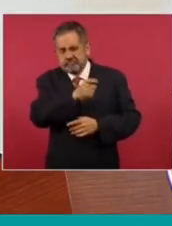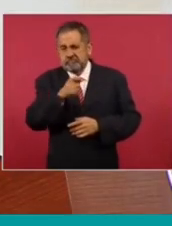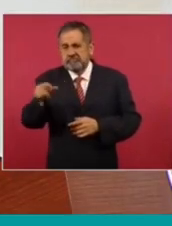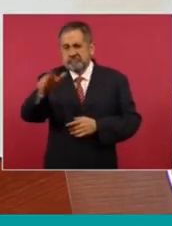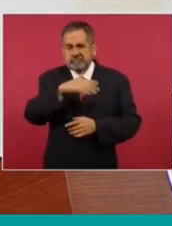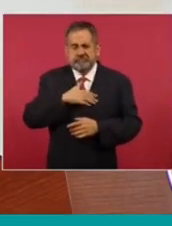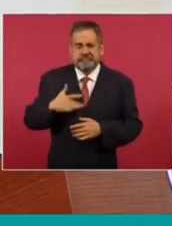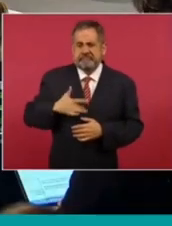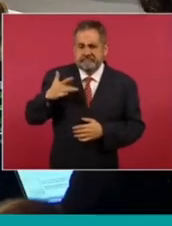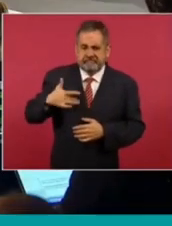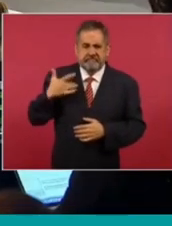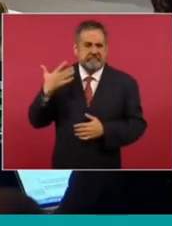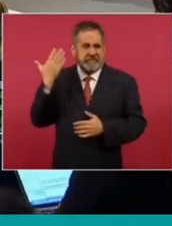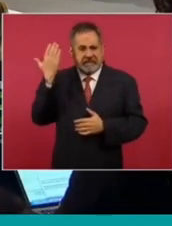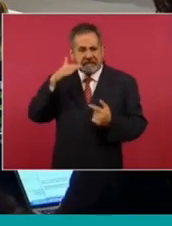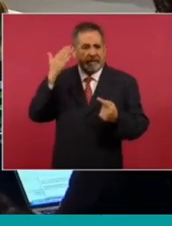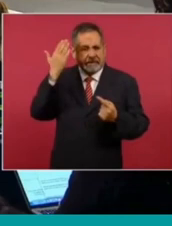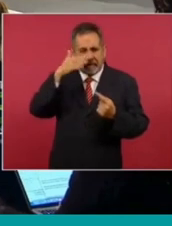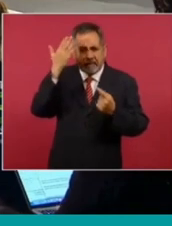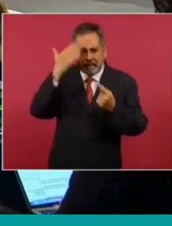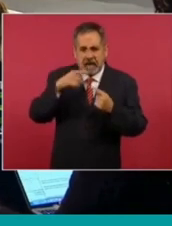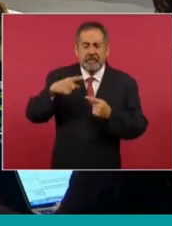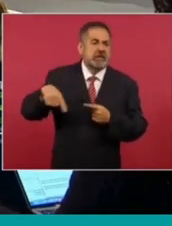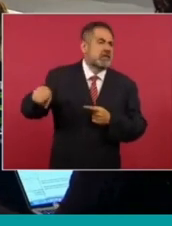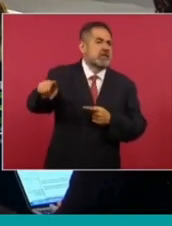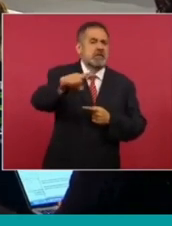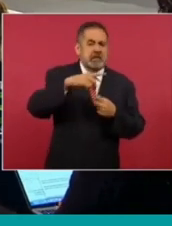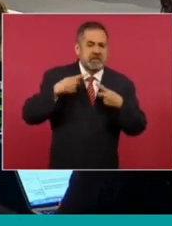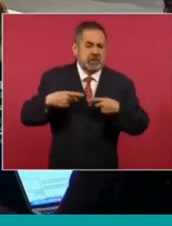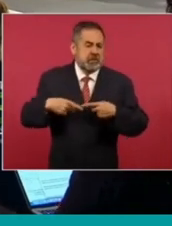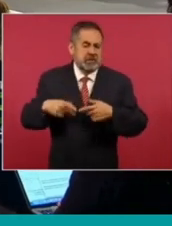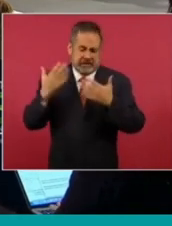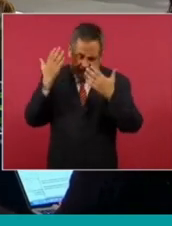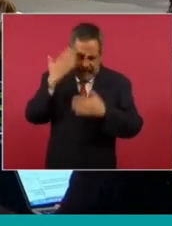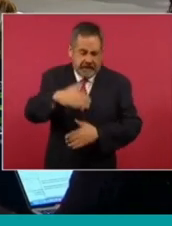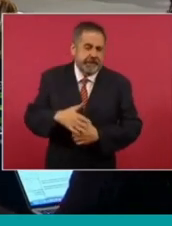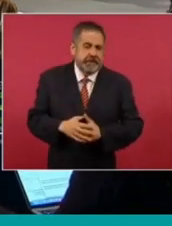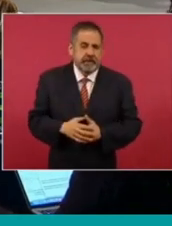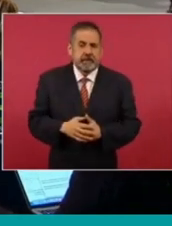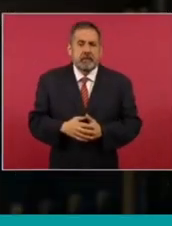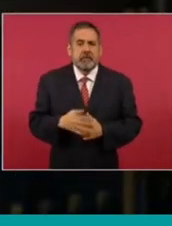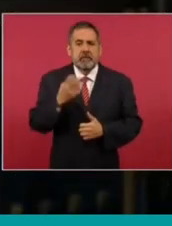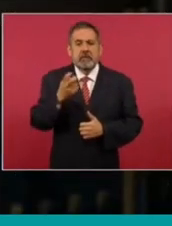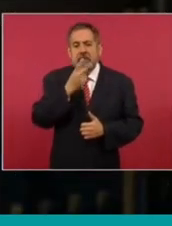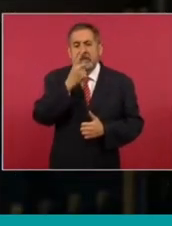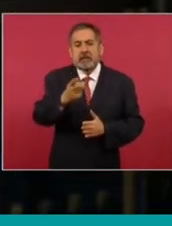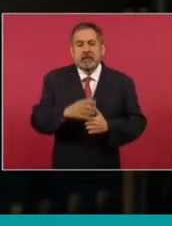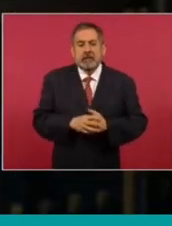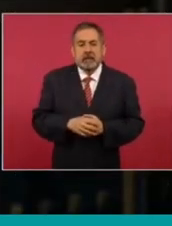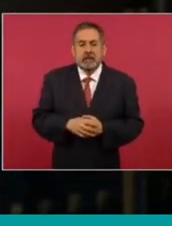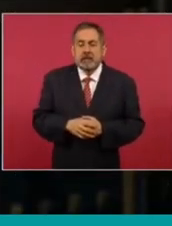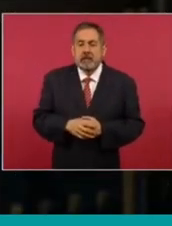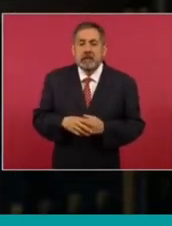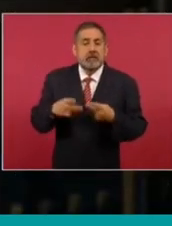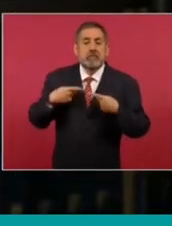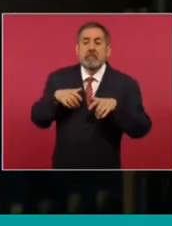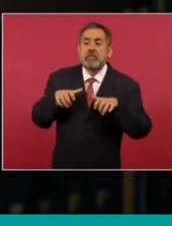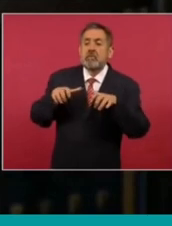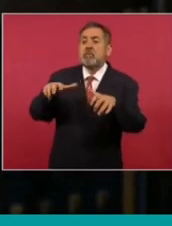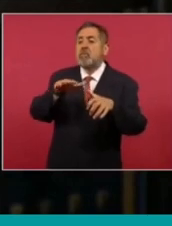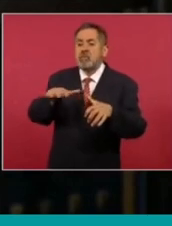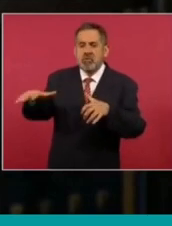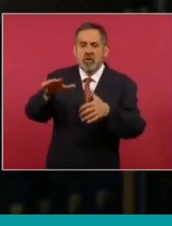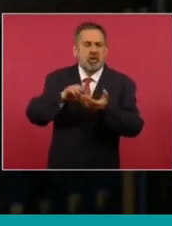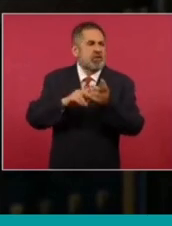muy consciente. Por eso digo, es de los pueblos más politizados